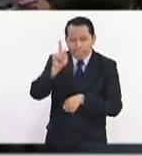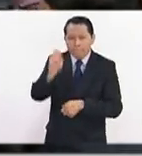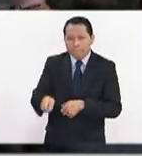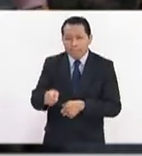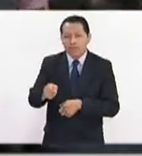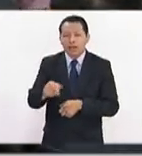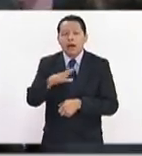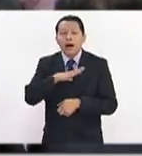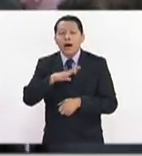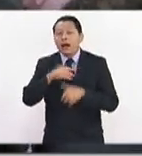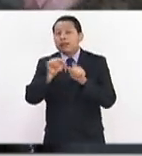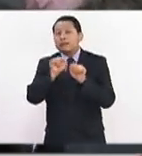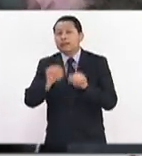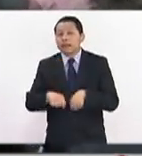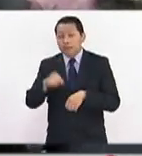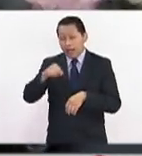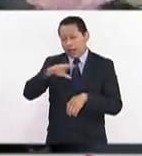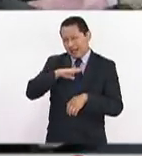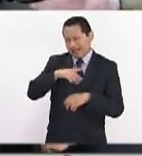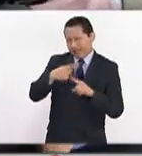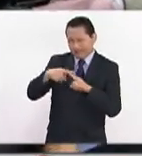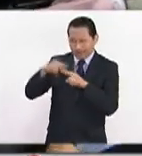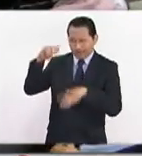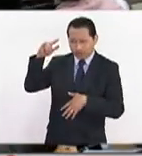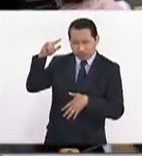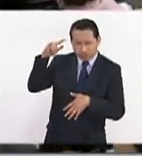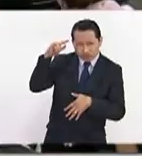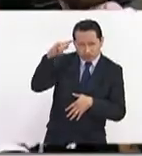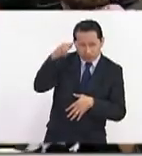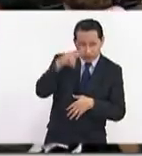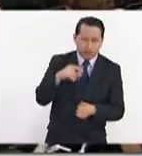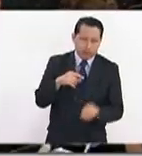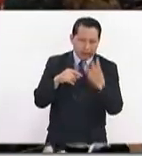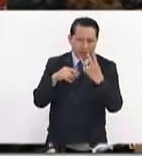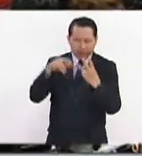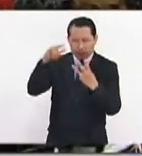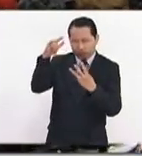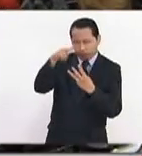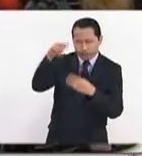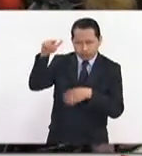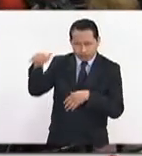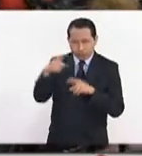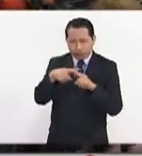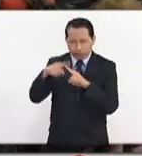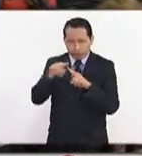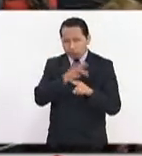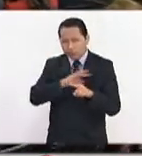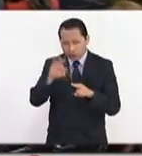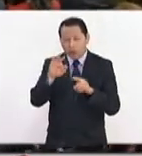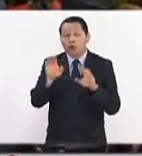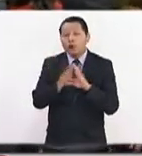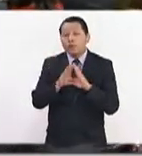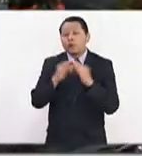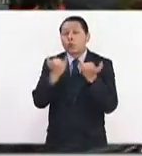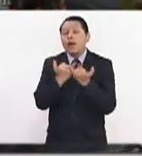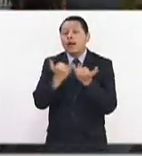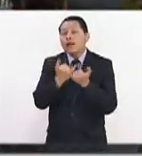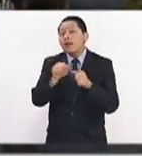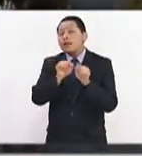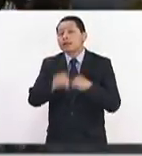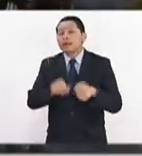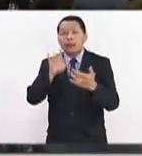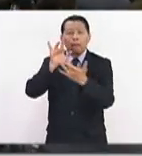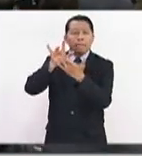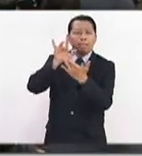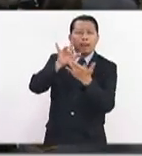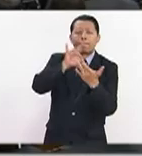cada sistema aéreo no tripulado cuenta con 3 aviones. Asimismo, la implementación de un sistema de